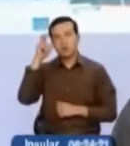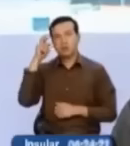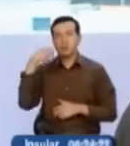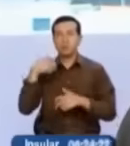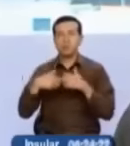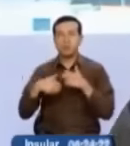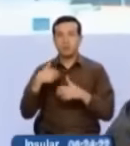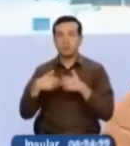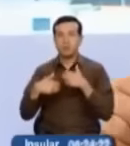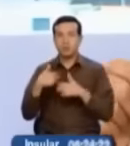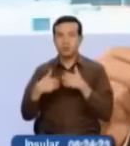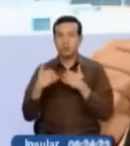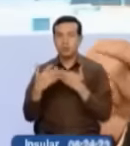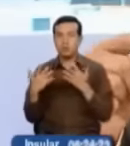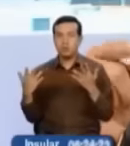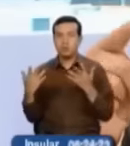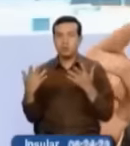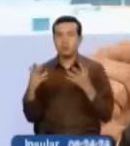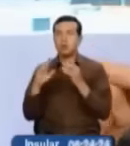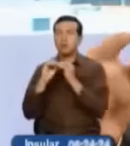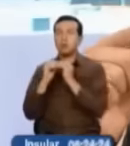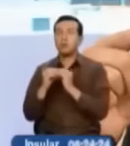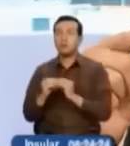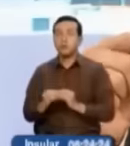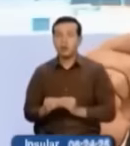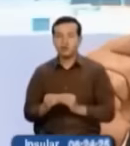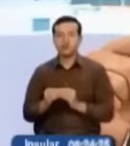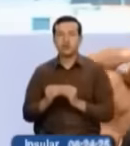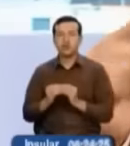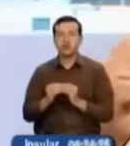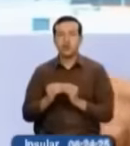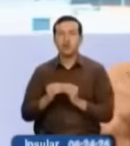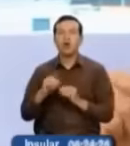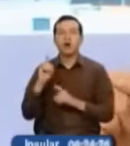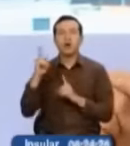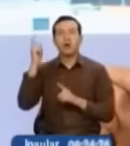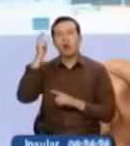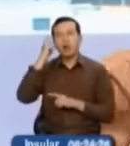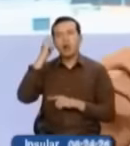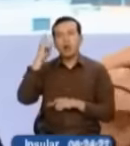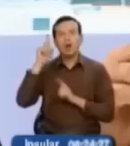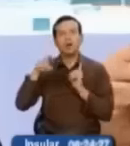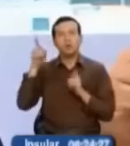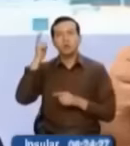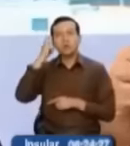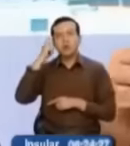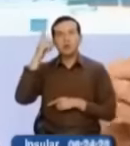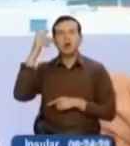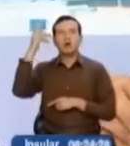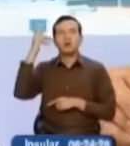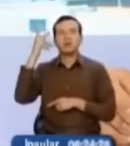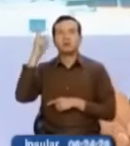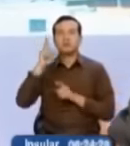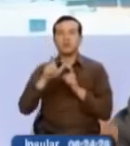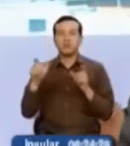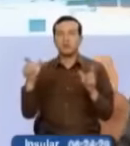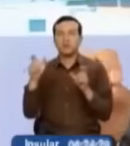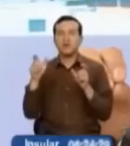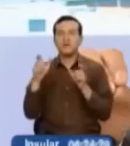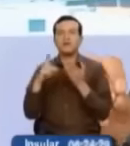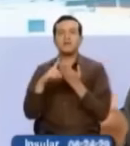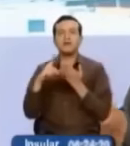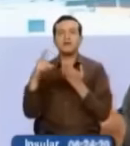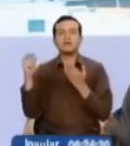problemas adicionales está en la formación ortodoxa que tienen o tenemos las personas que hacemos